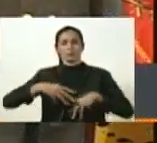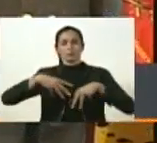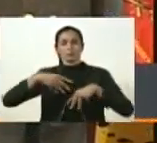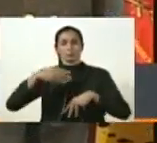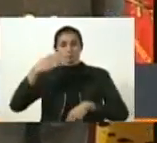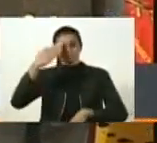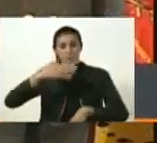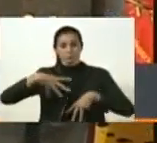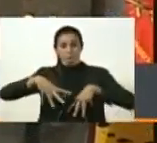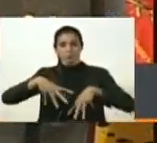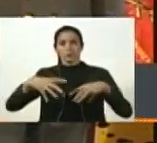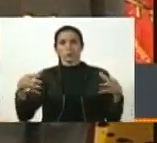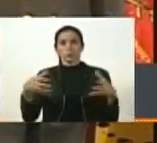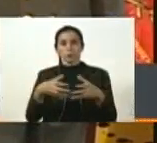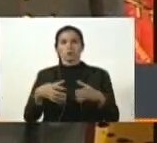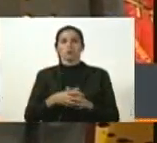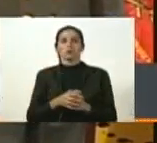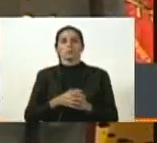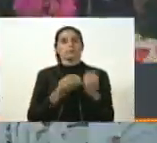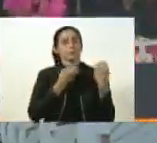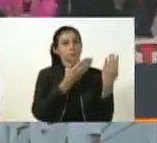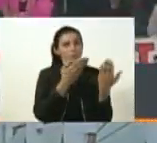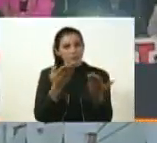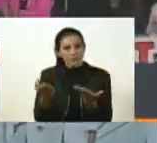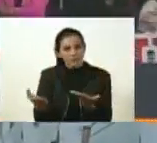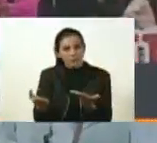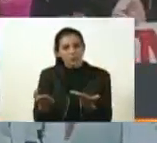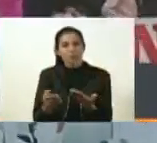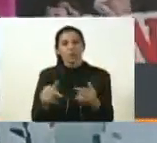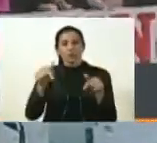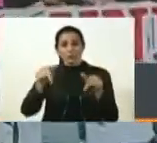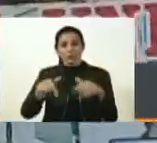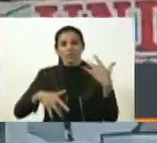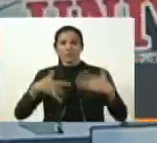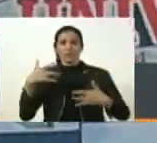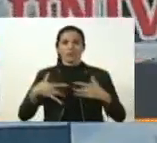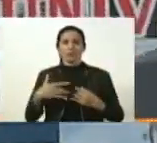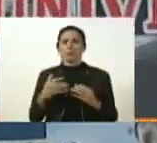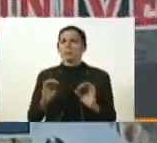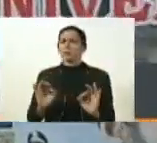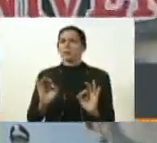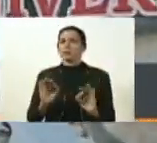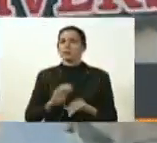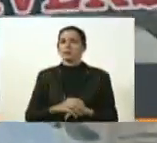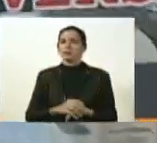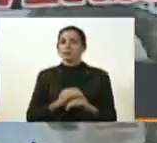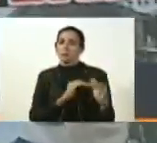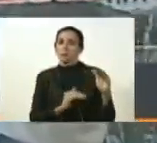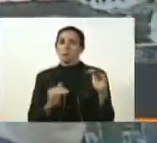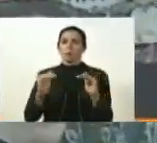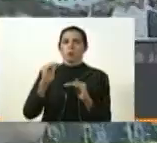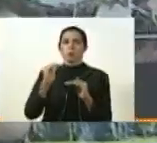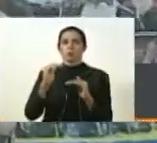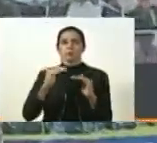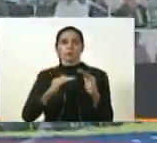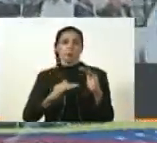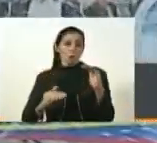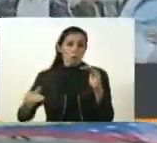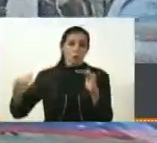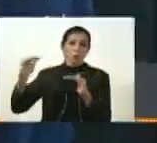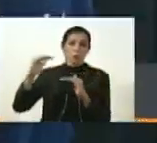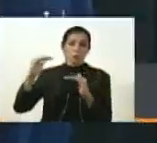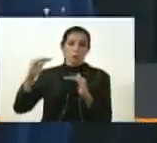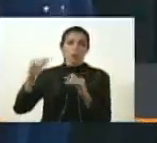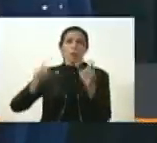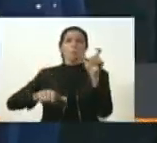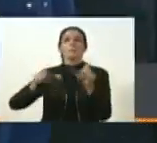Bolivariana, les da la más cordial bienvenida al acto con motivo del ascenso al grado y jerarquía inmediata superior del